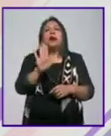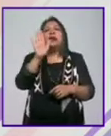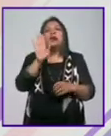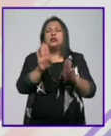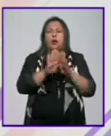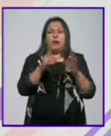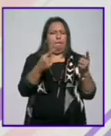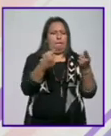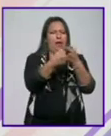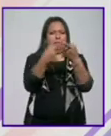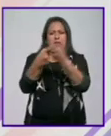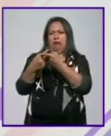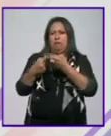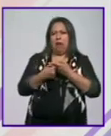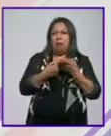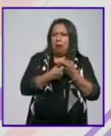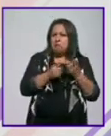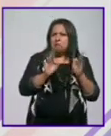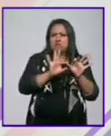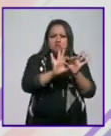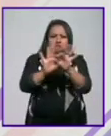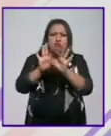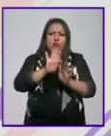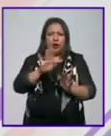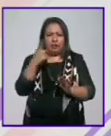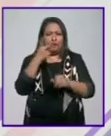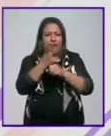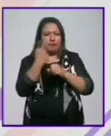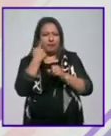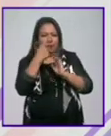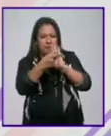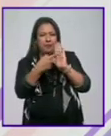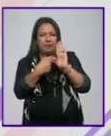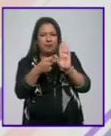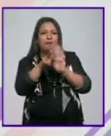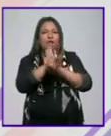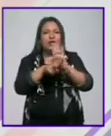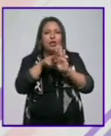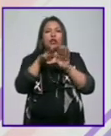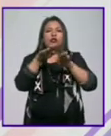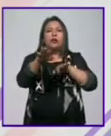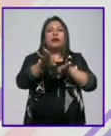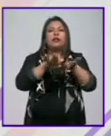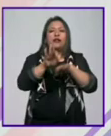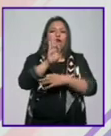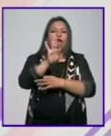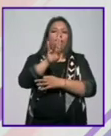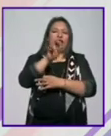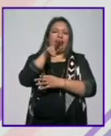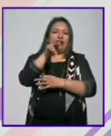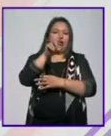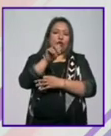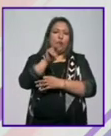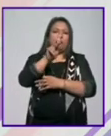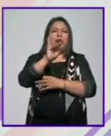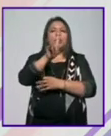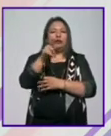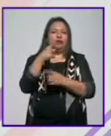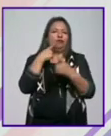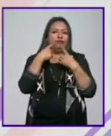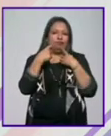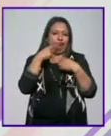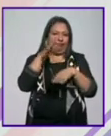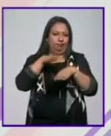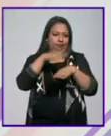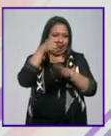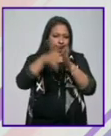muy contradictorias, ¿no? Y bueno, los invito a ver esta cápsula sobre el trabajo de Fernando Palma y regresamos para platicar más